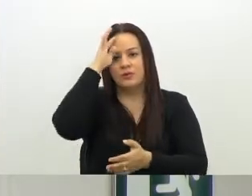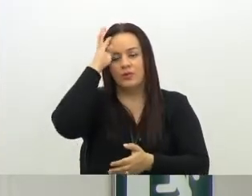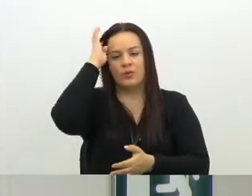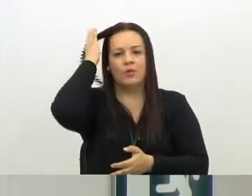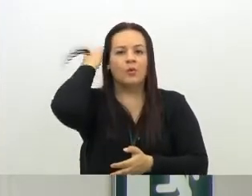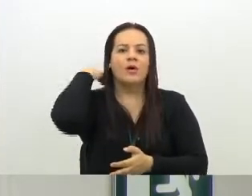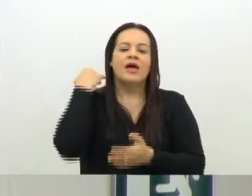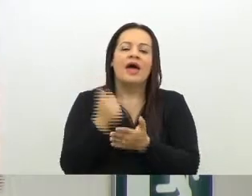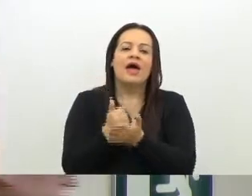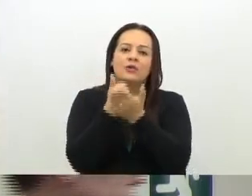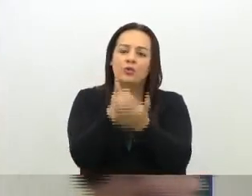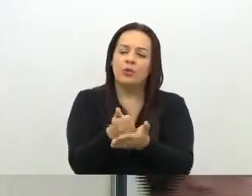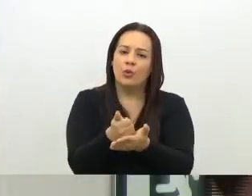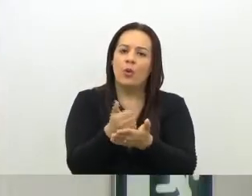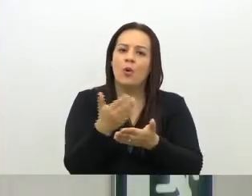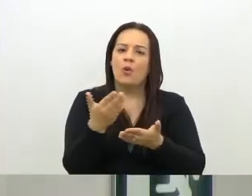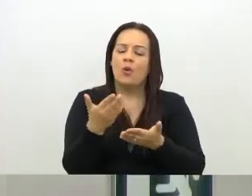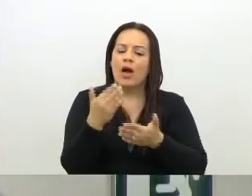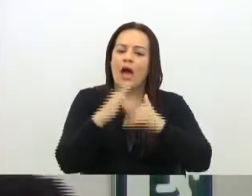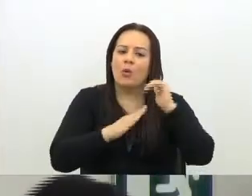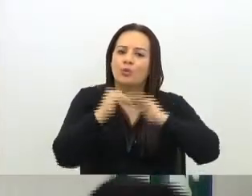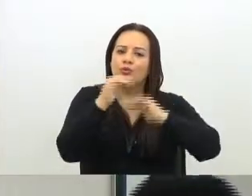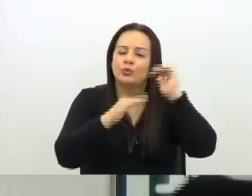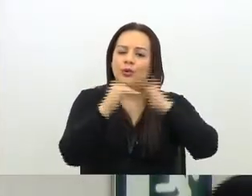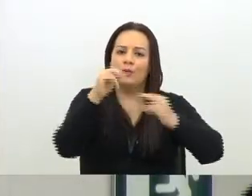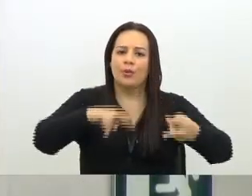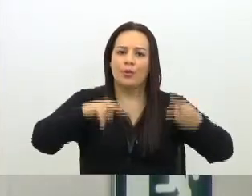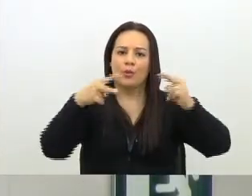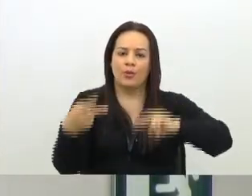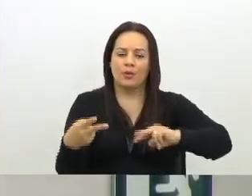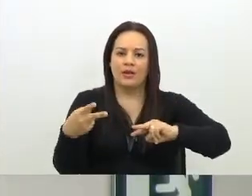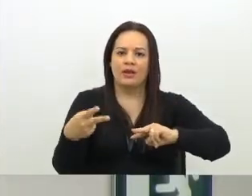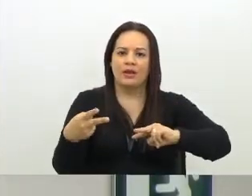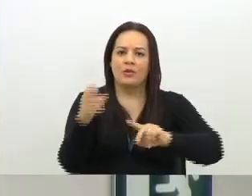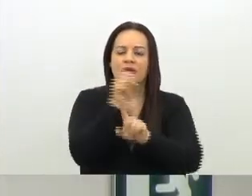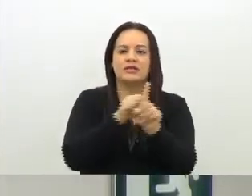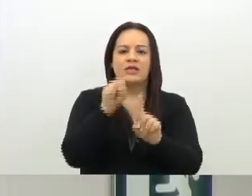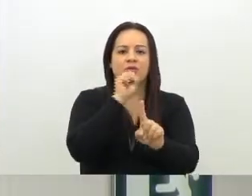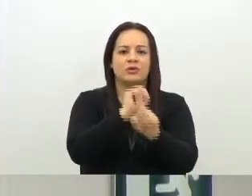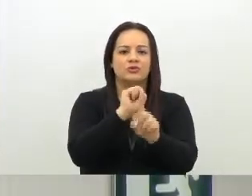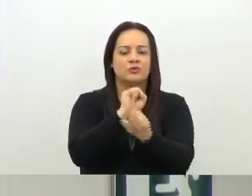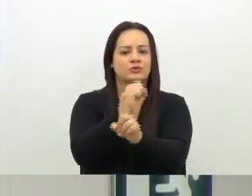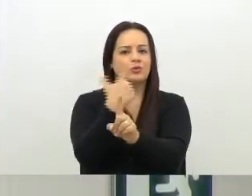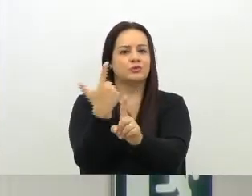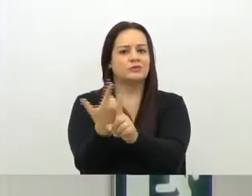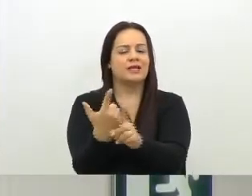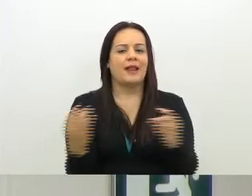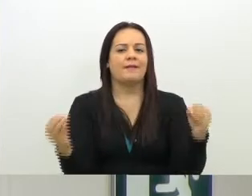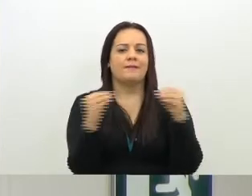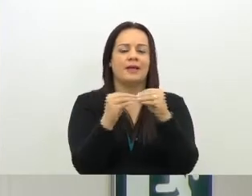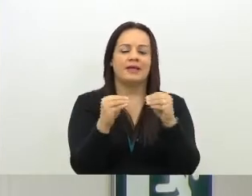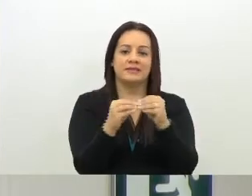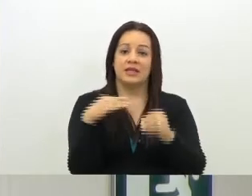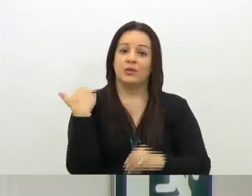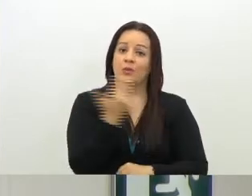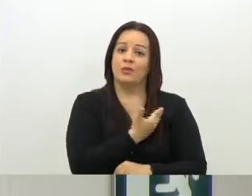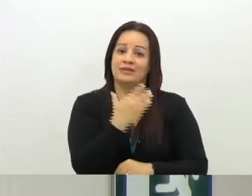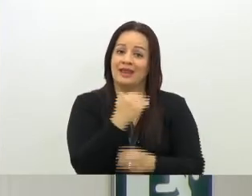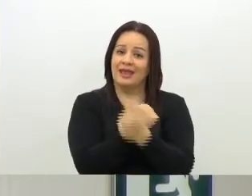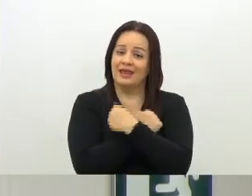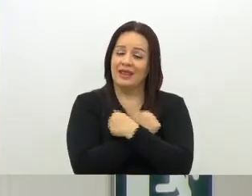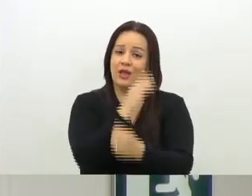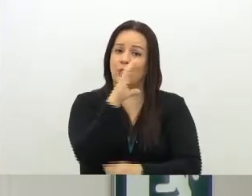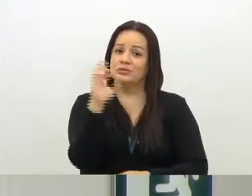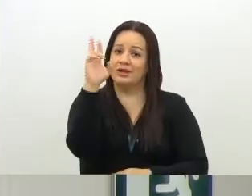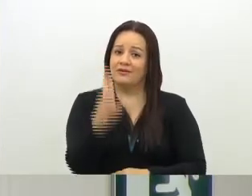progresivamente ayudó a construir, por el contrario, una polarización social más en nuestra querida Costa Rica y un